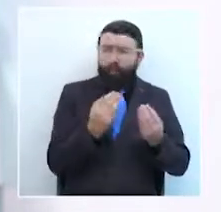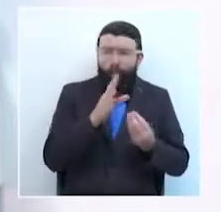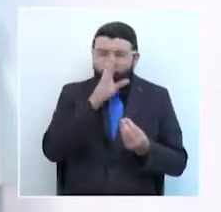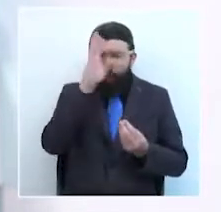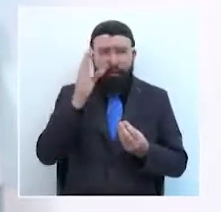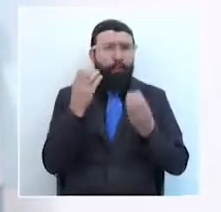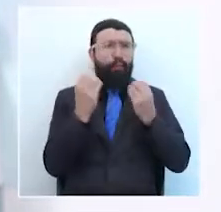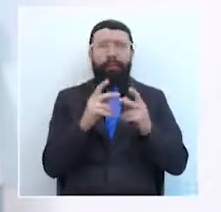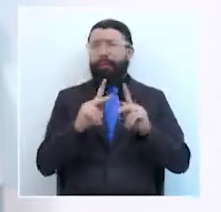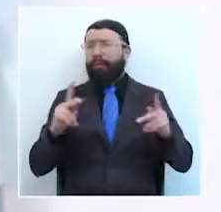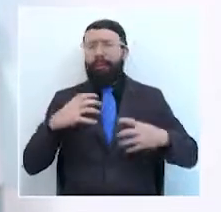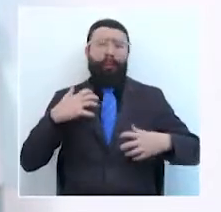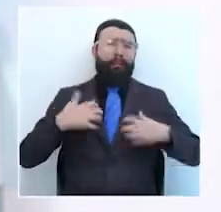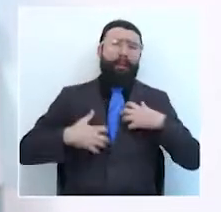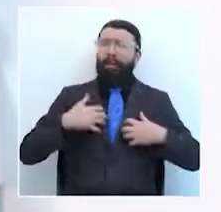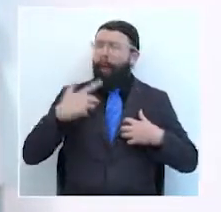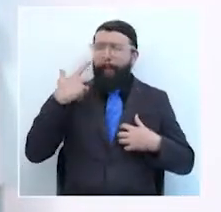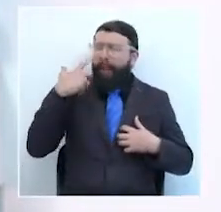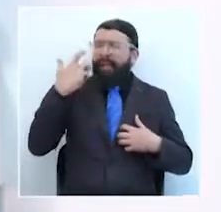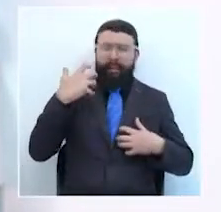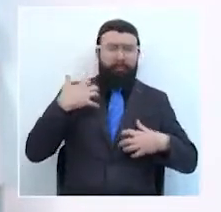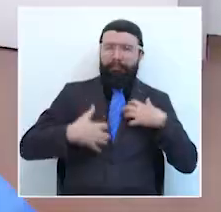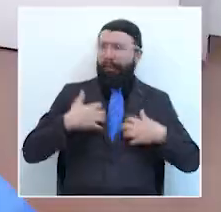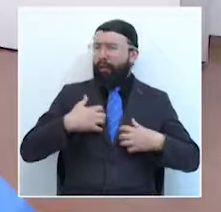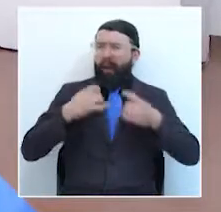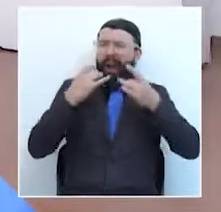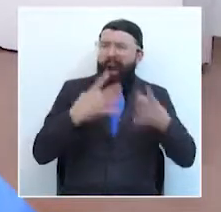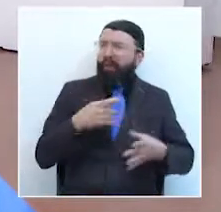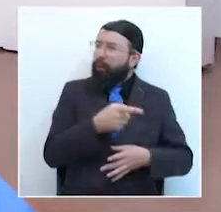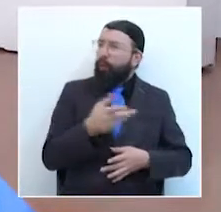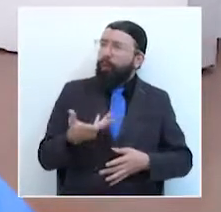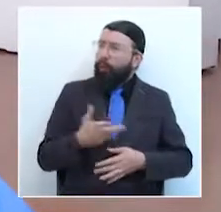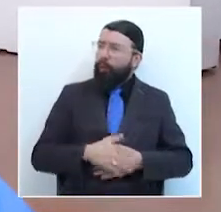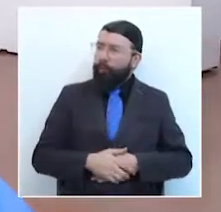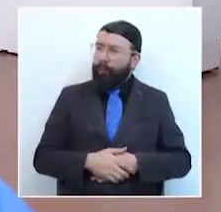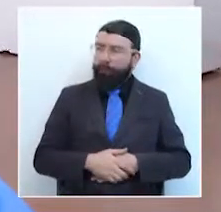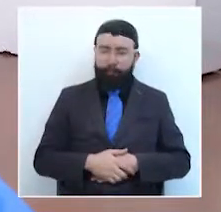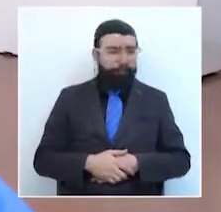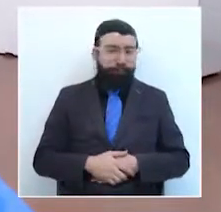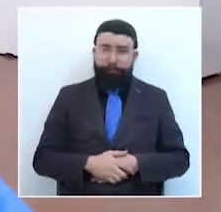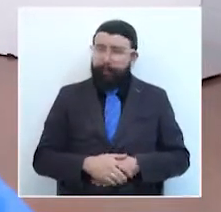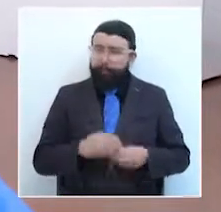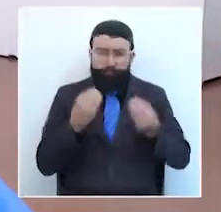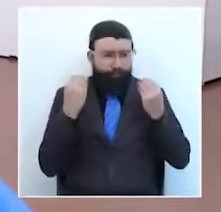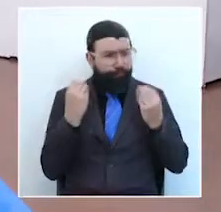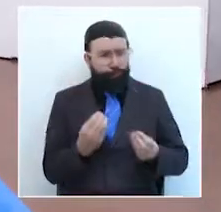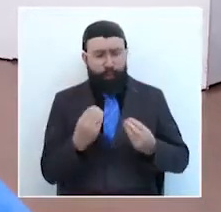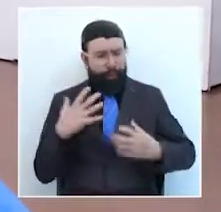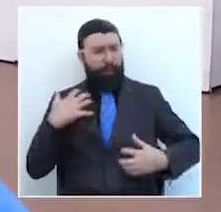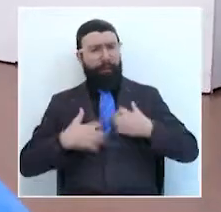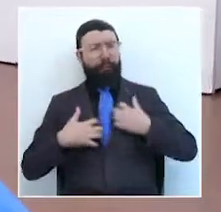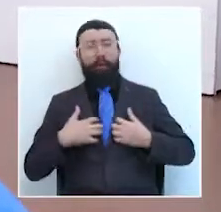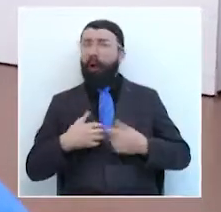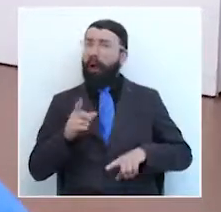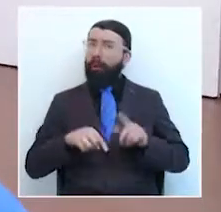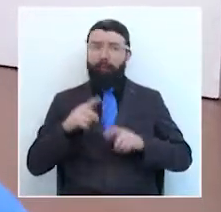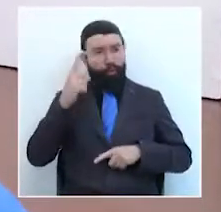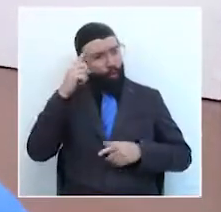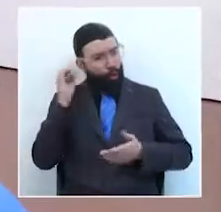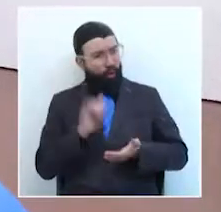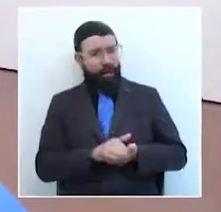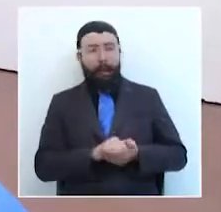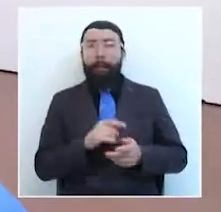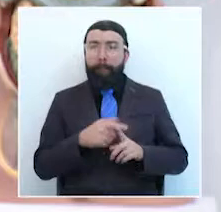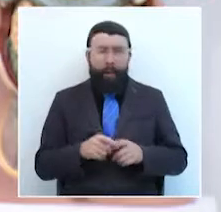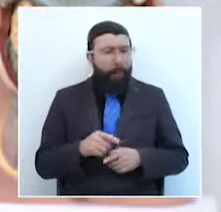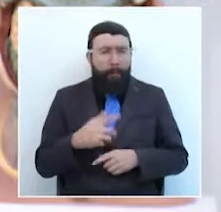que ustedes en consulta han detectado bueno resulta que hay muchísimas muchísimas fobias que hasta ahora no creen pero las más comunes que